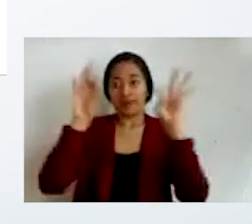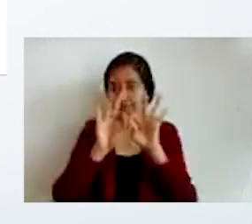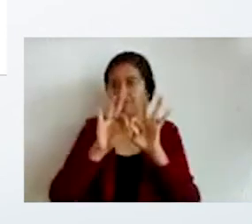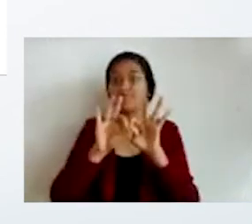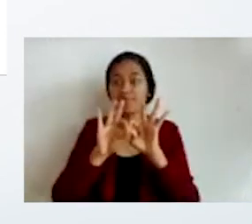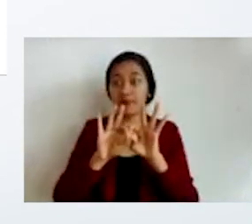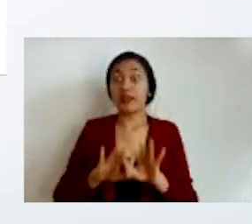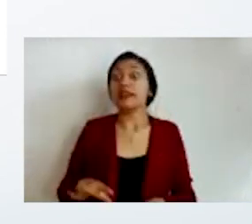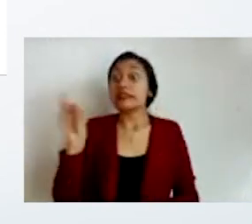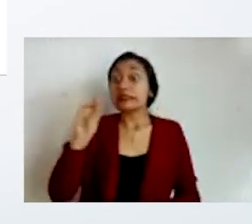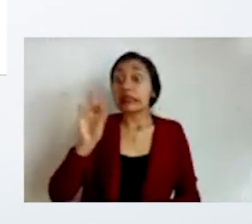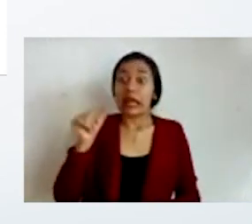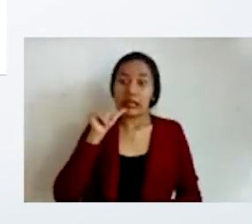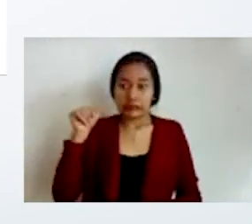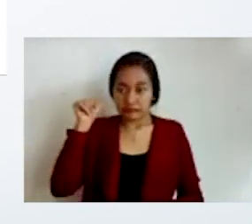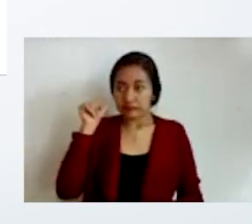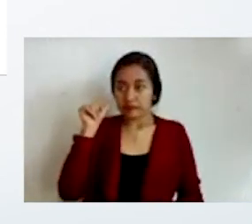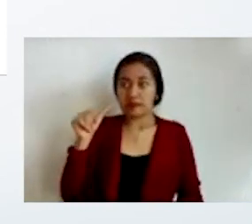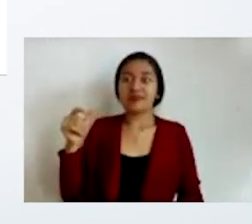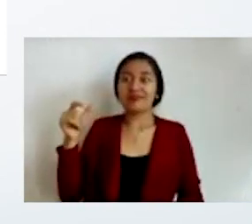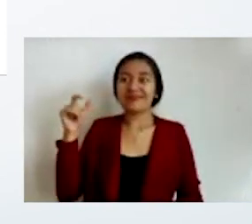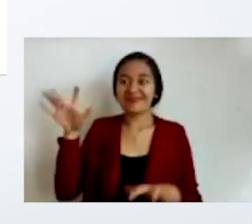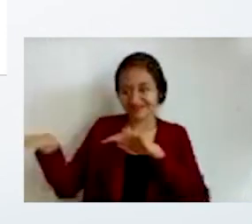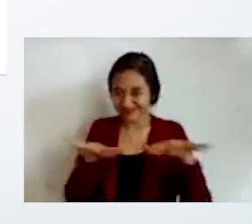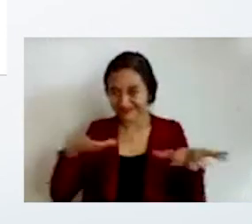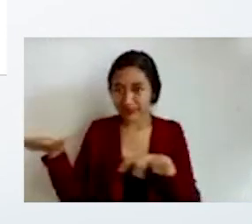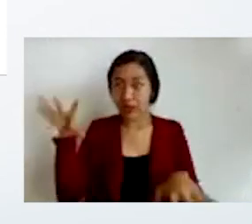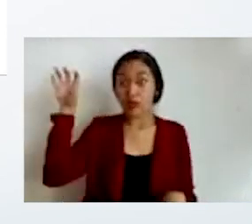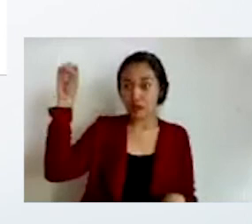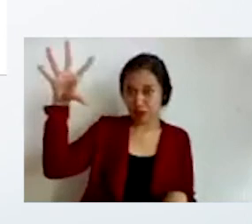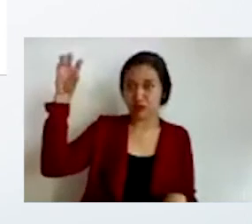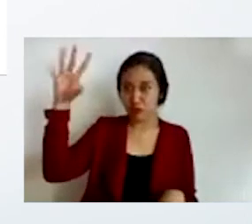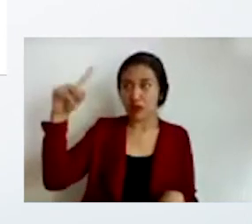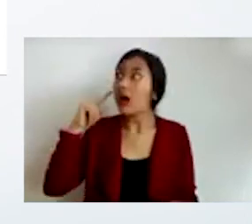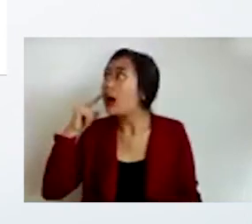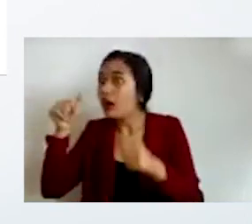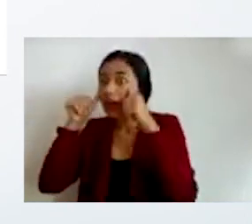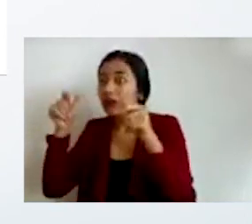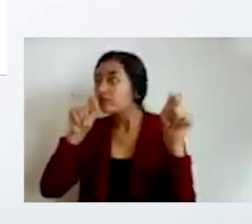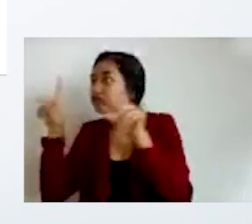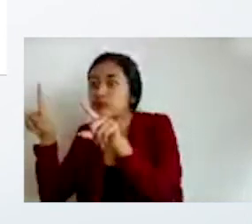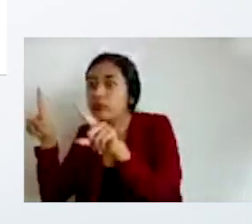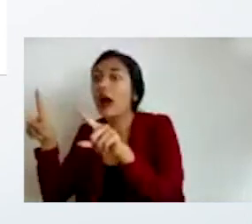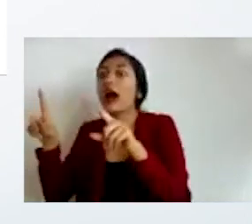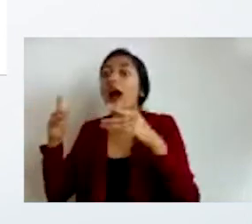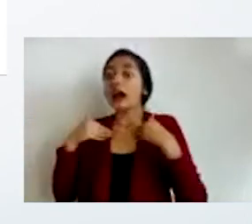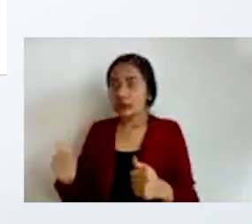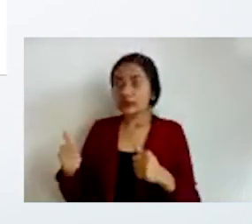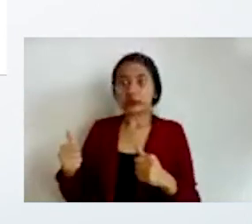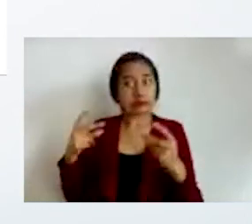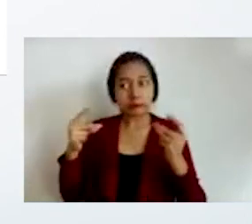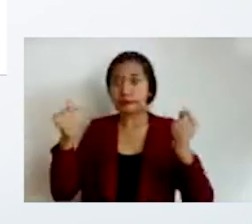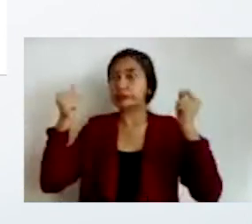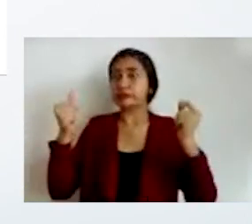avisen, como ayer, la alarma que va a temblar y que podamos con